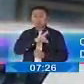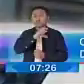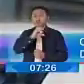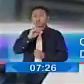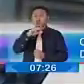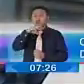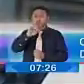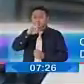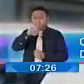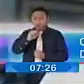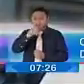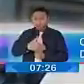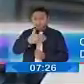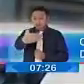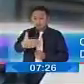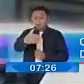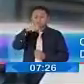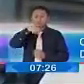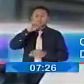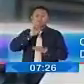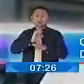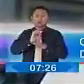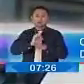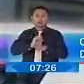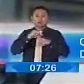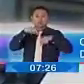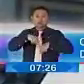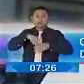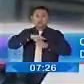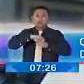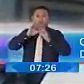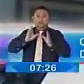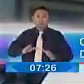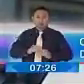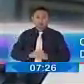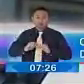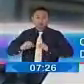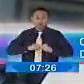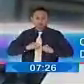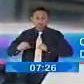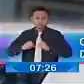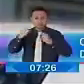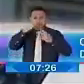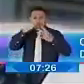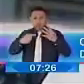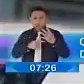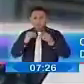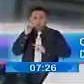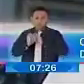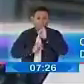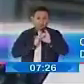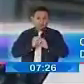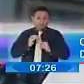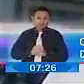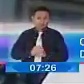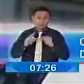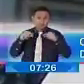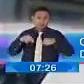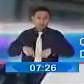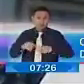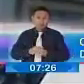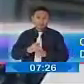estos países. En el Ecuador, de parte de Cancillería, se hicieron muchísimas gestiones a nivel internacional para poner